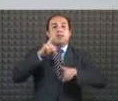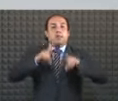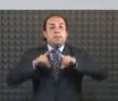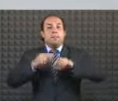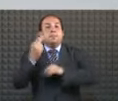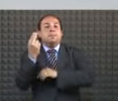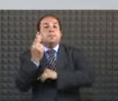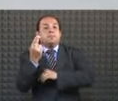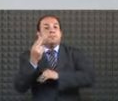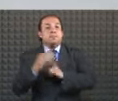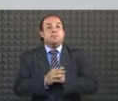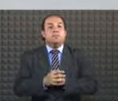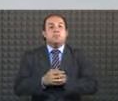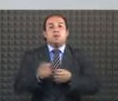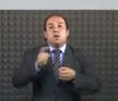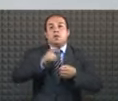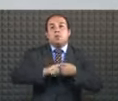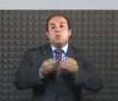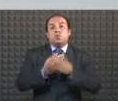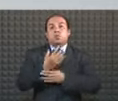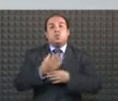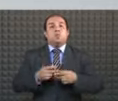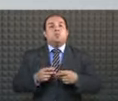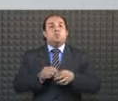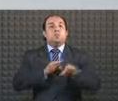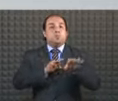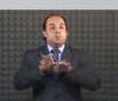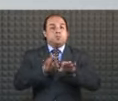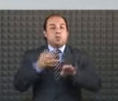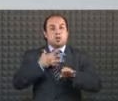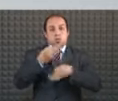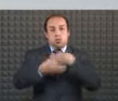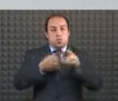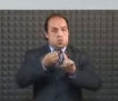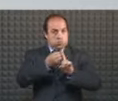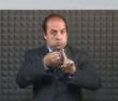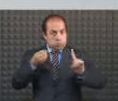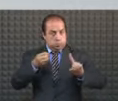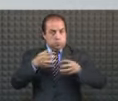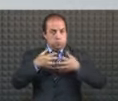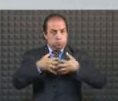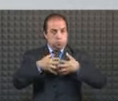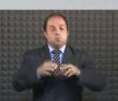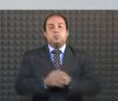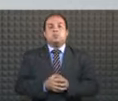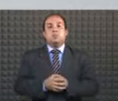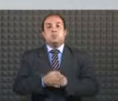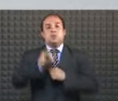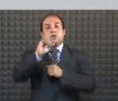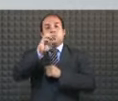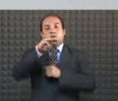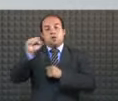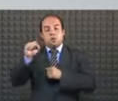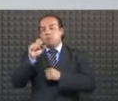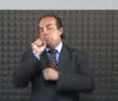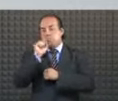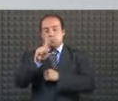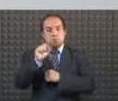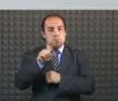necesidades, incorporando nuevo personal porque ya tiene toda la infraestructura. En el caso del IMSS es lo